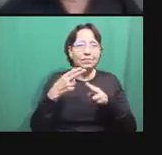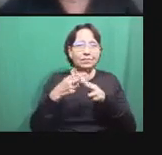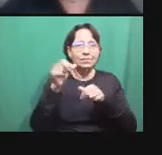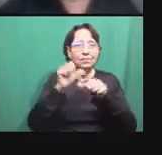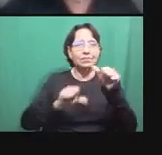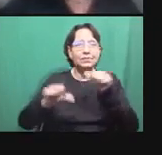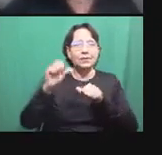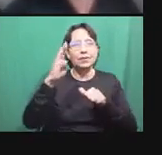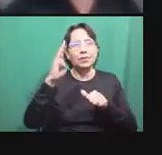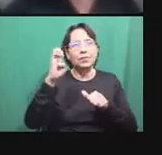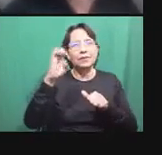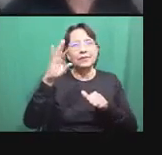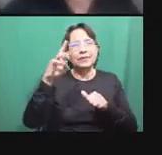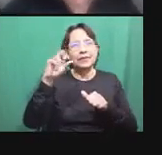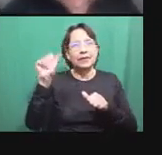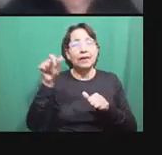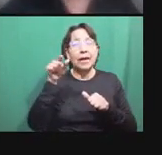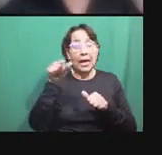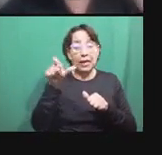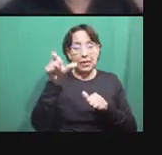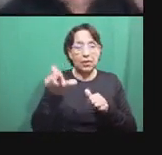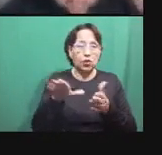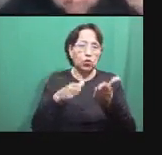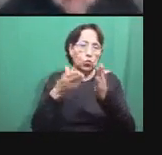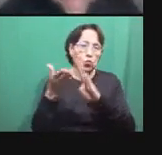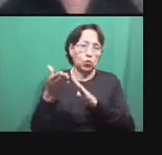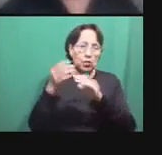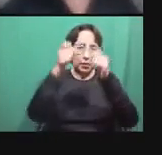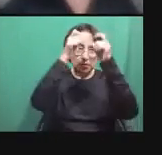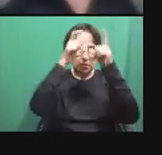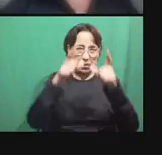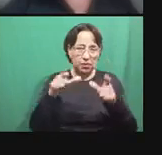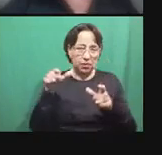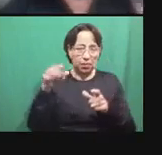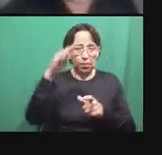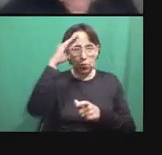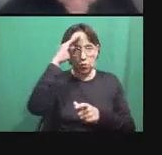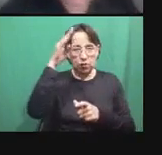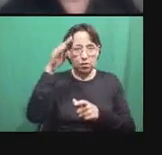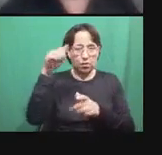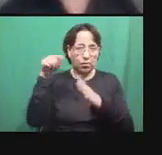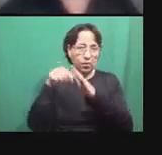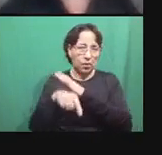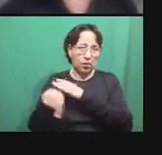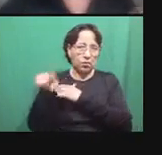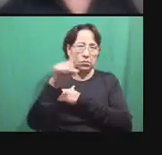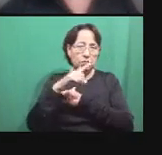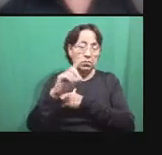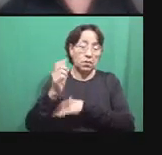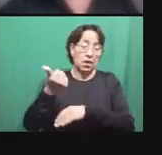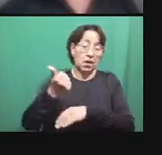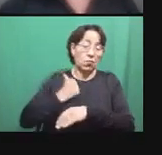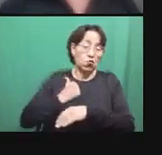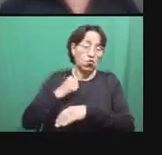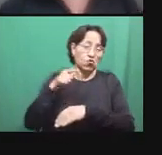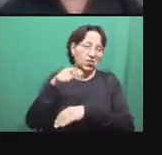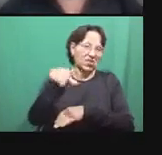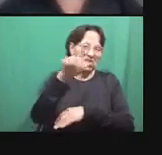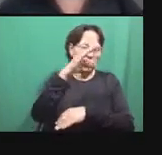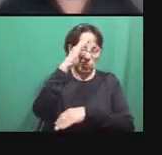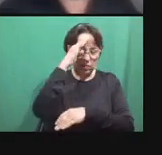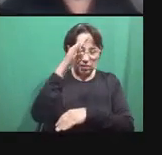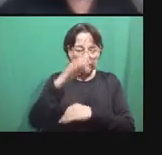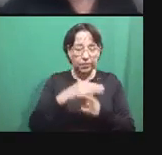en el lugar en el que fue asesinado por el Estado, por la policía, por los abusadores permanentes de la policía, aquí